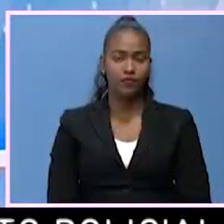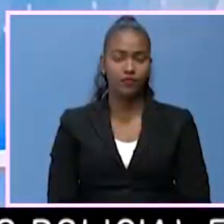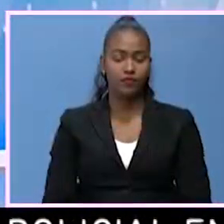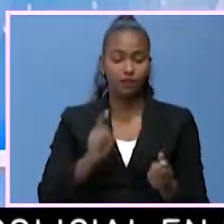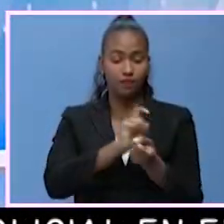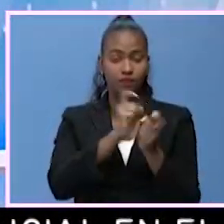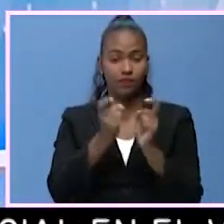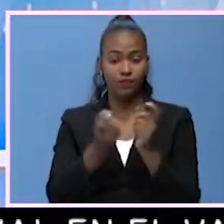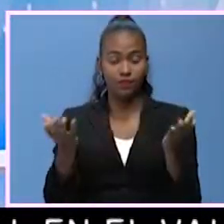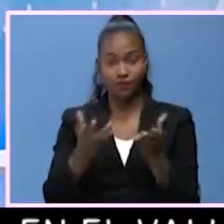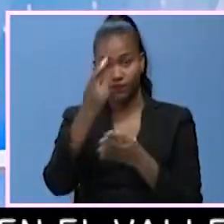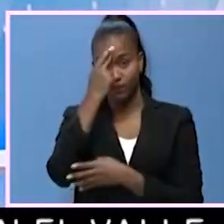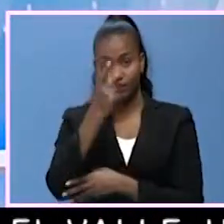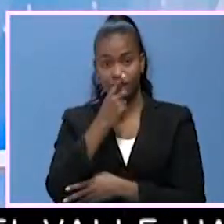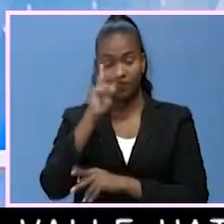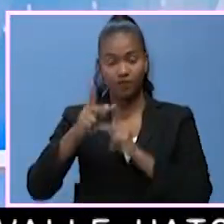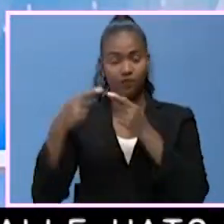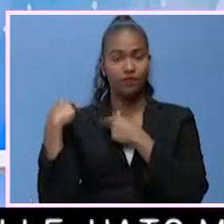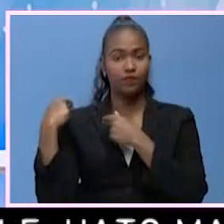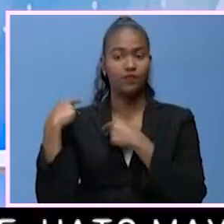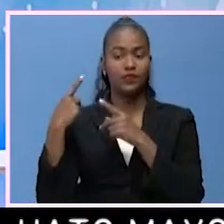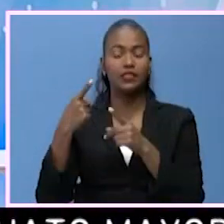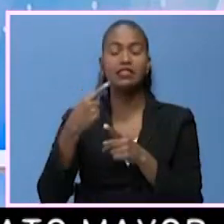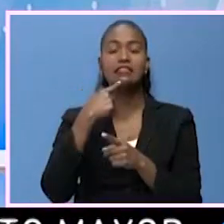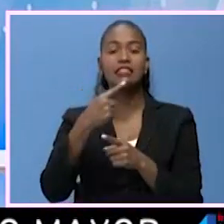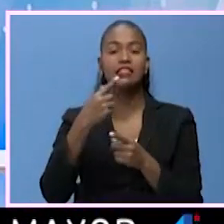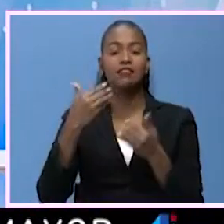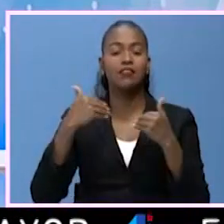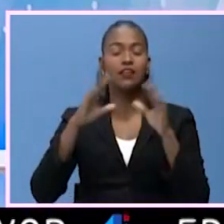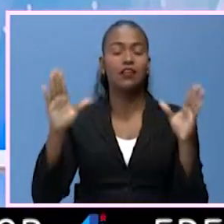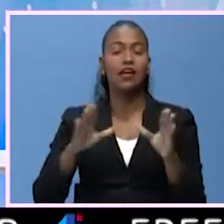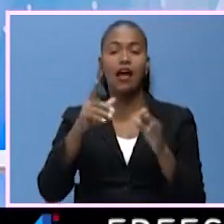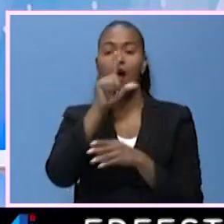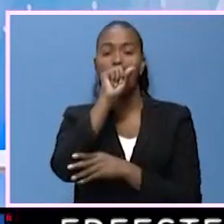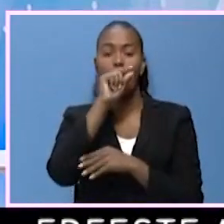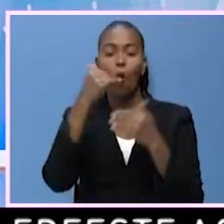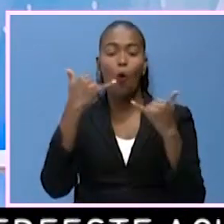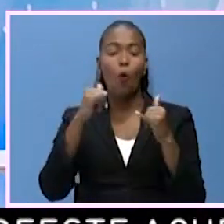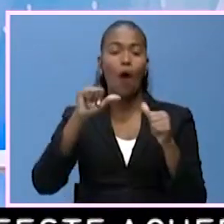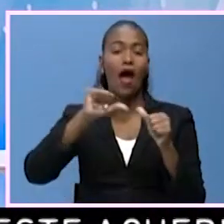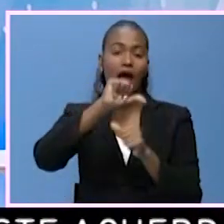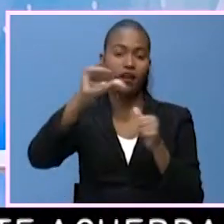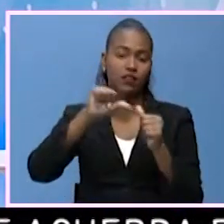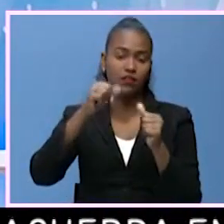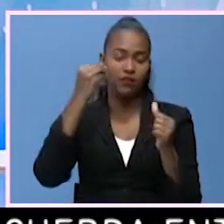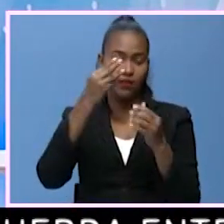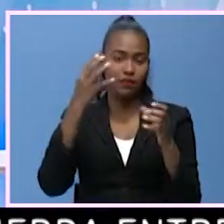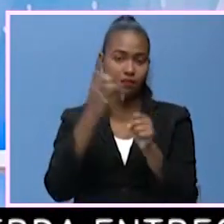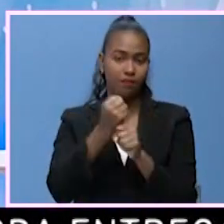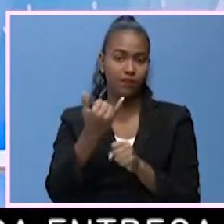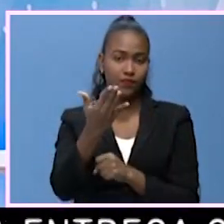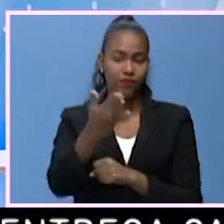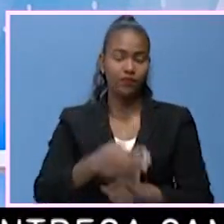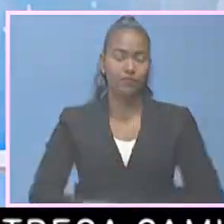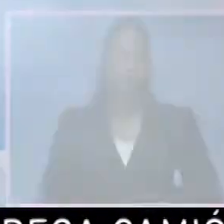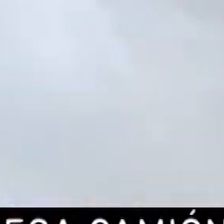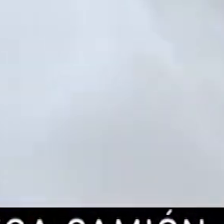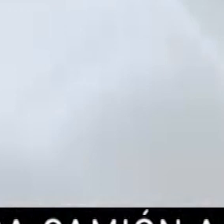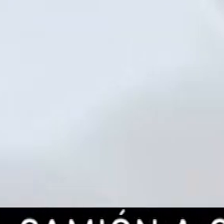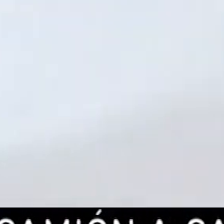Volviendo al plano local, autoridades policiales desmantelan una gallera clandestina en Azua. Detalles en el resumen sur.